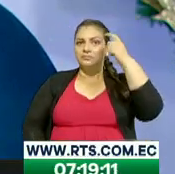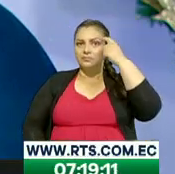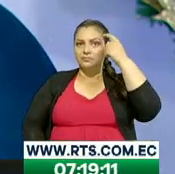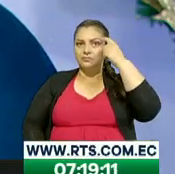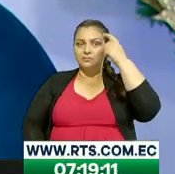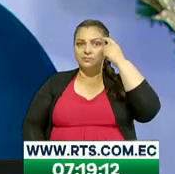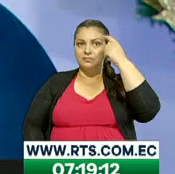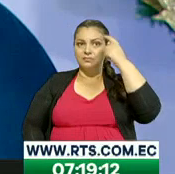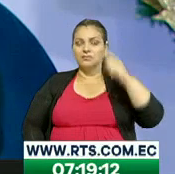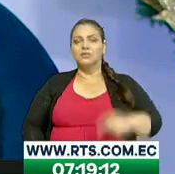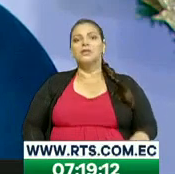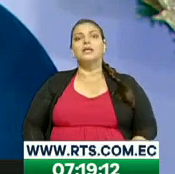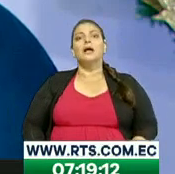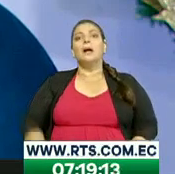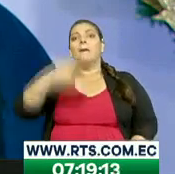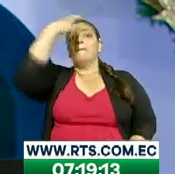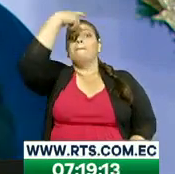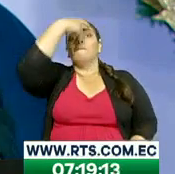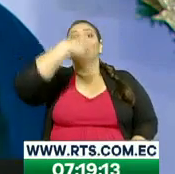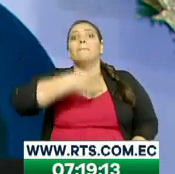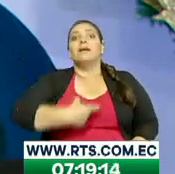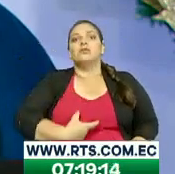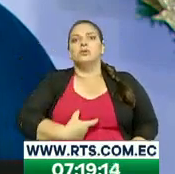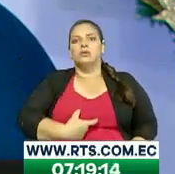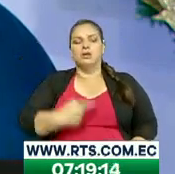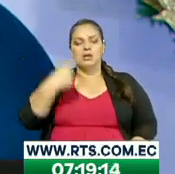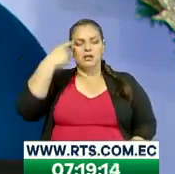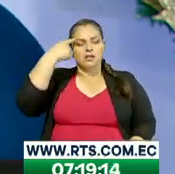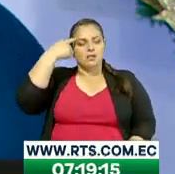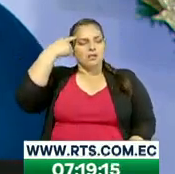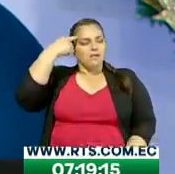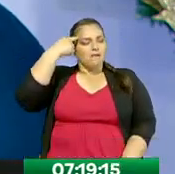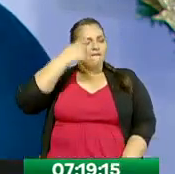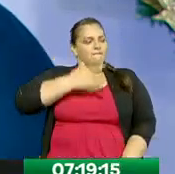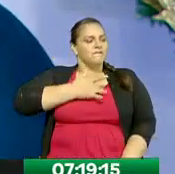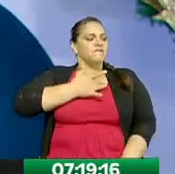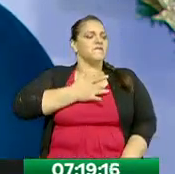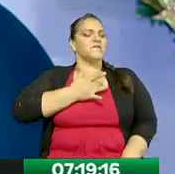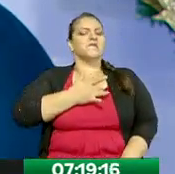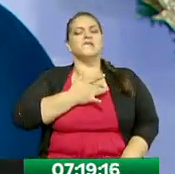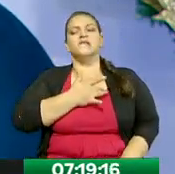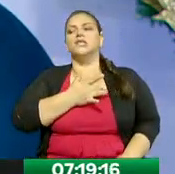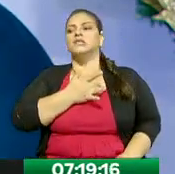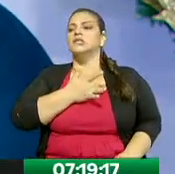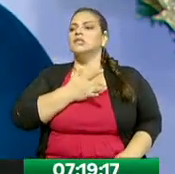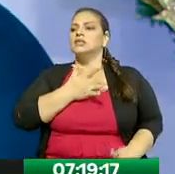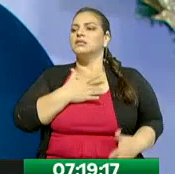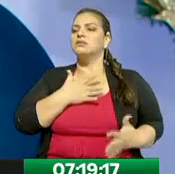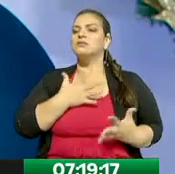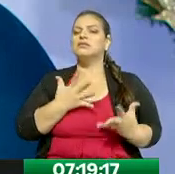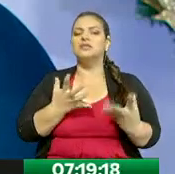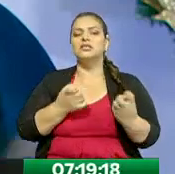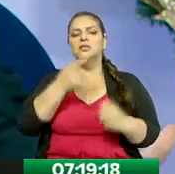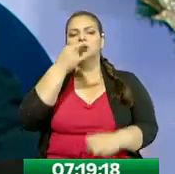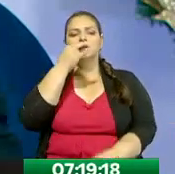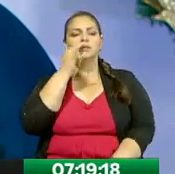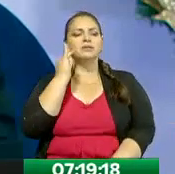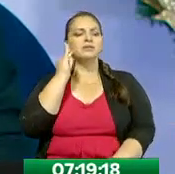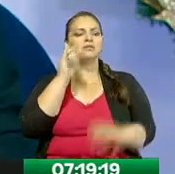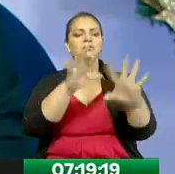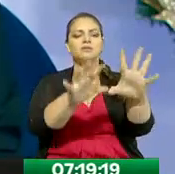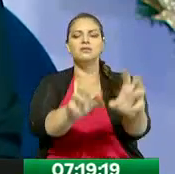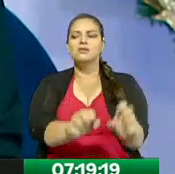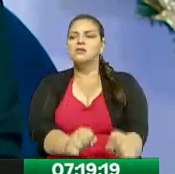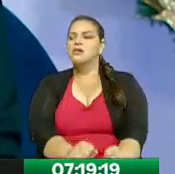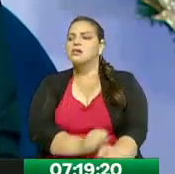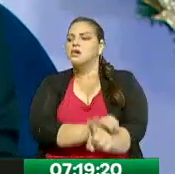relaciones sexuales con niños? Fue una puñalada para Ricardo y para mí. Y sin embargo, me hizo despertar. Claro, buscaría, primero, lo que él dice, no vas a ir